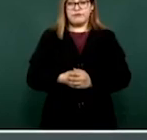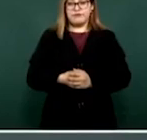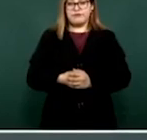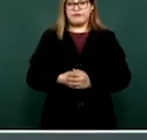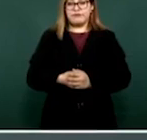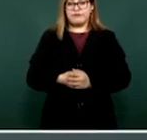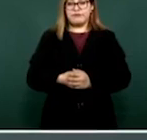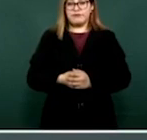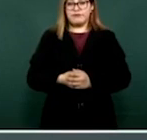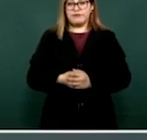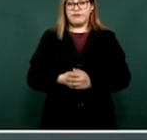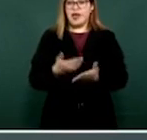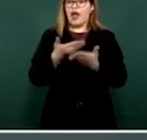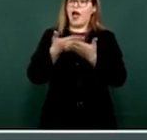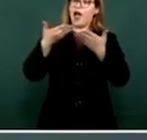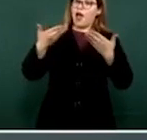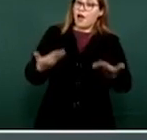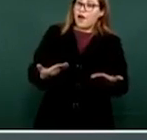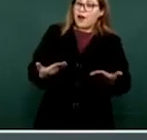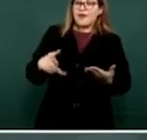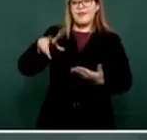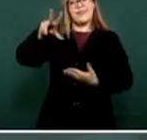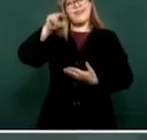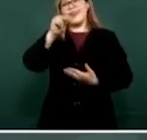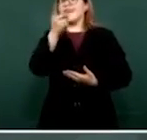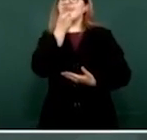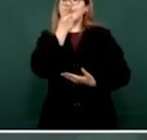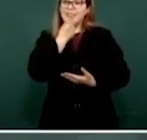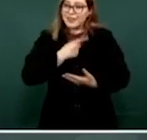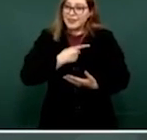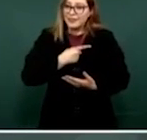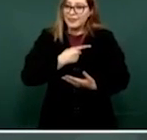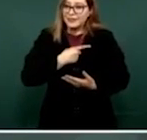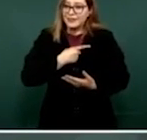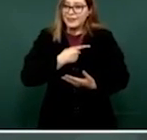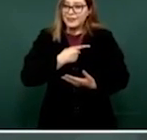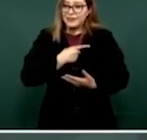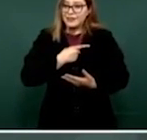No me vayan ahora a salir